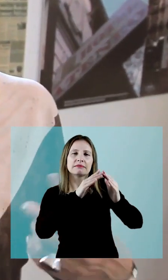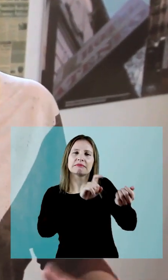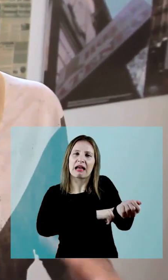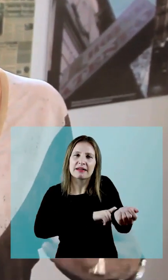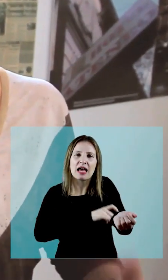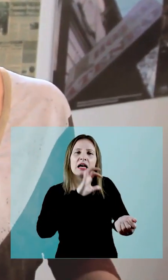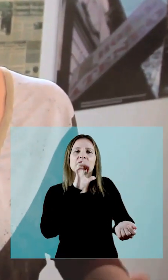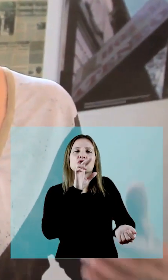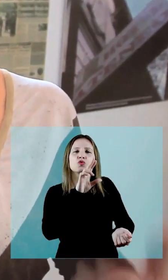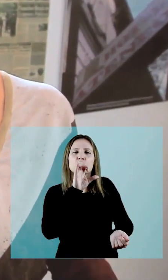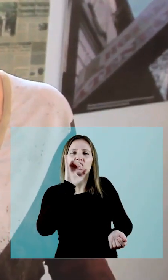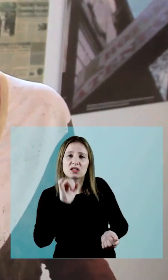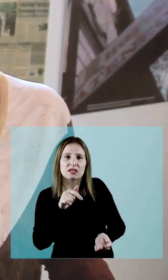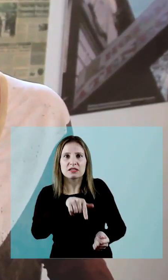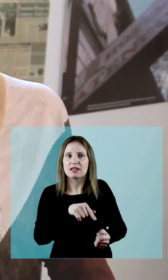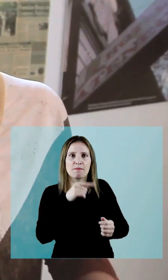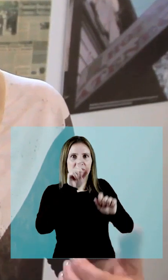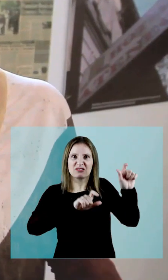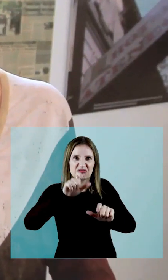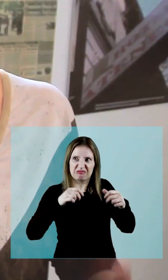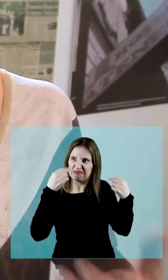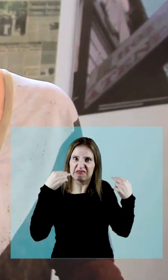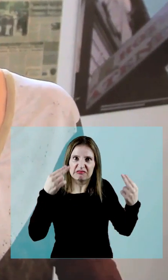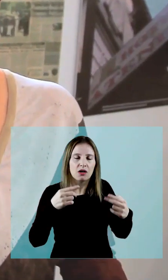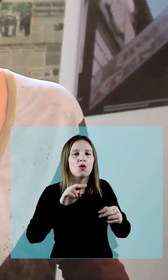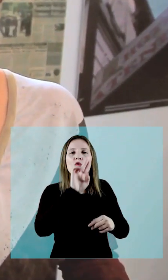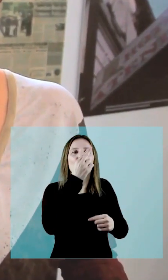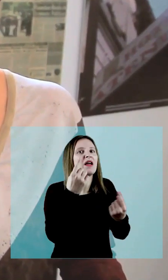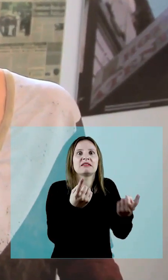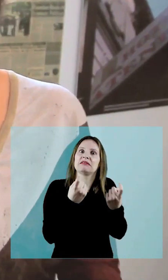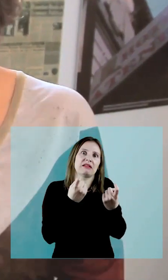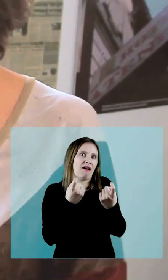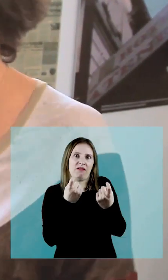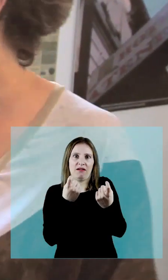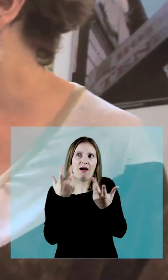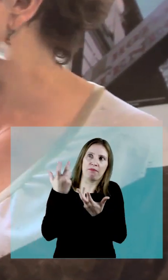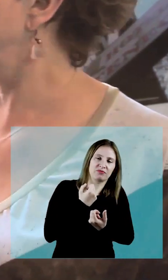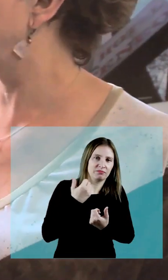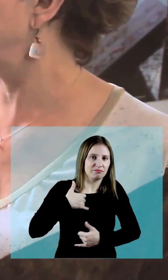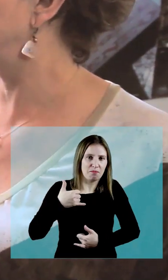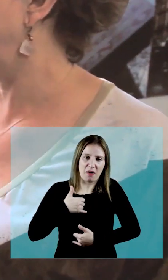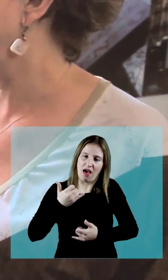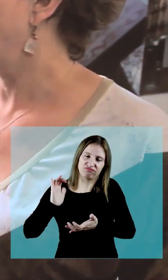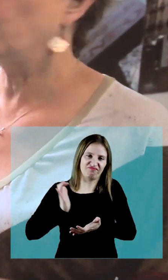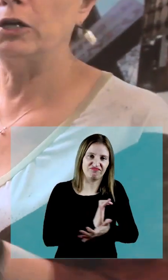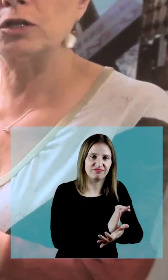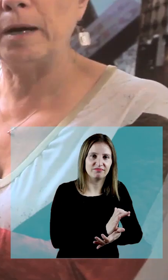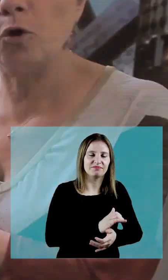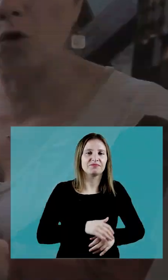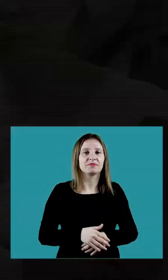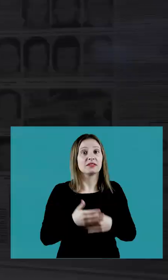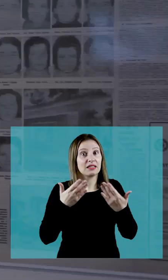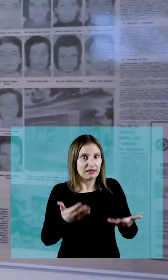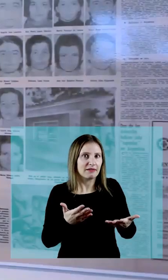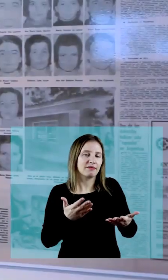viva y que Uruguay necesitaba asistencia para seguir combatiéndola. Esa es la razón fundamental, aunque no